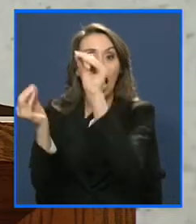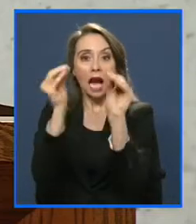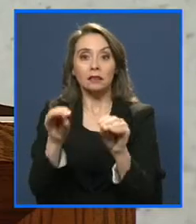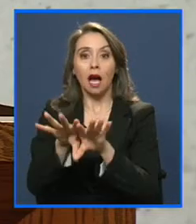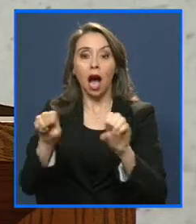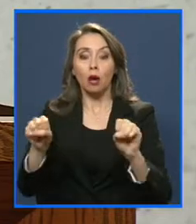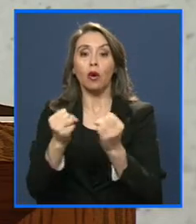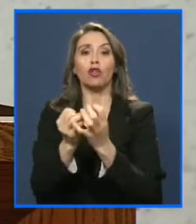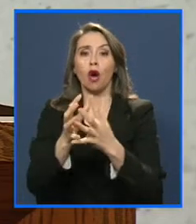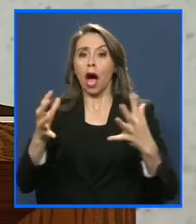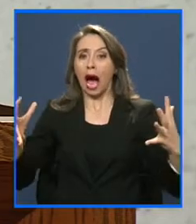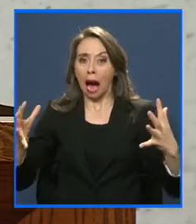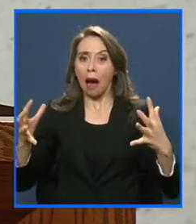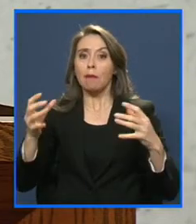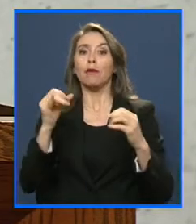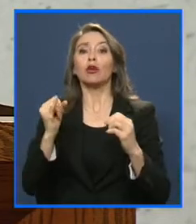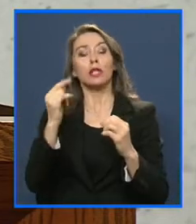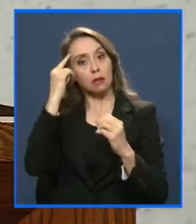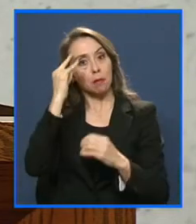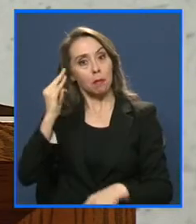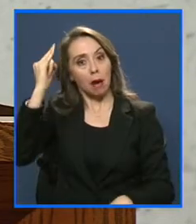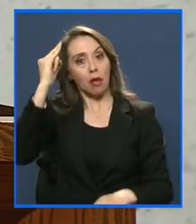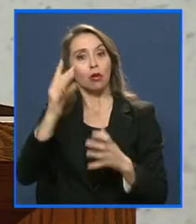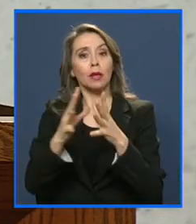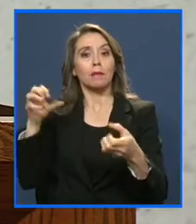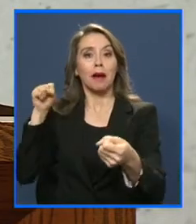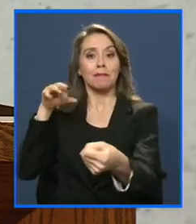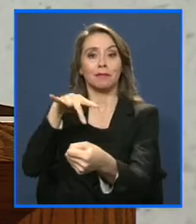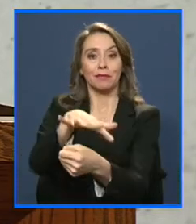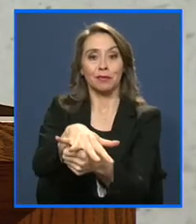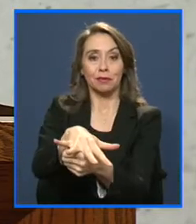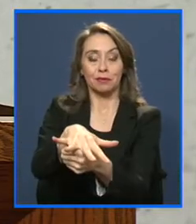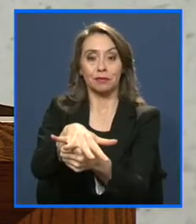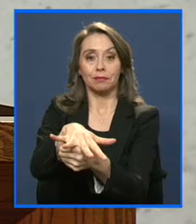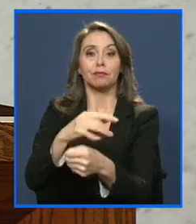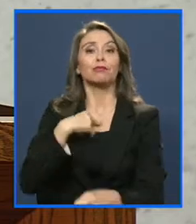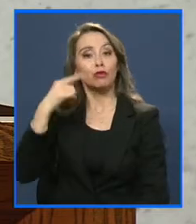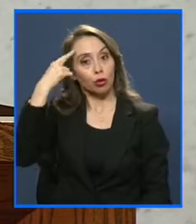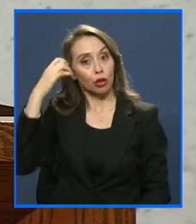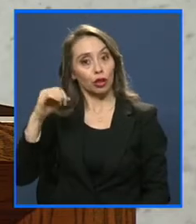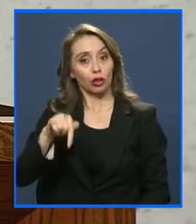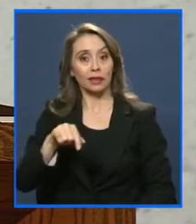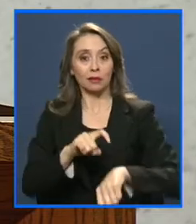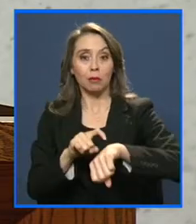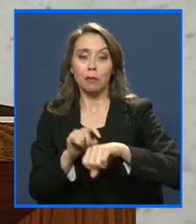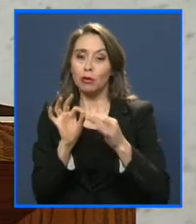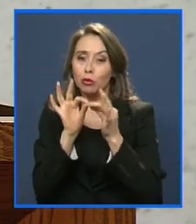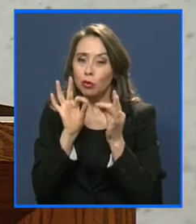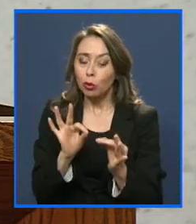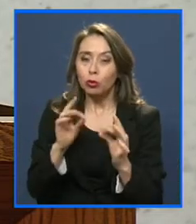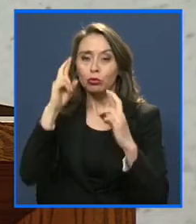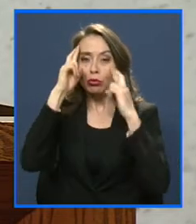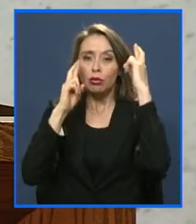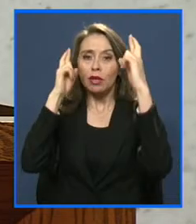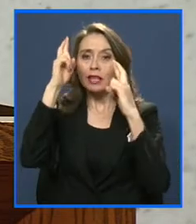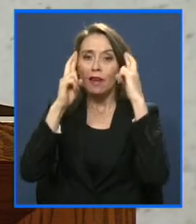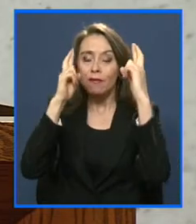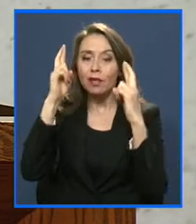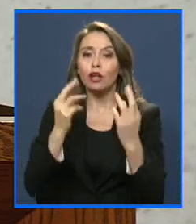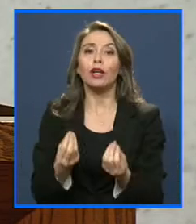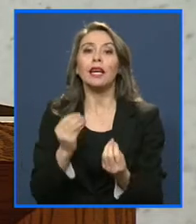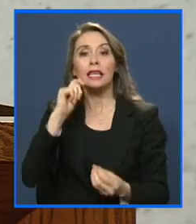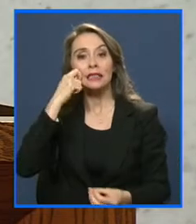maduros y de mayor alcance pues bien creo que estamos en el momento preciso para reflexionar sobre lo que significa